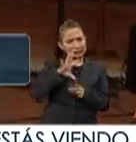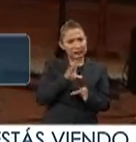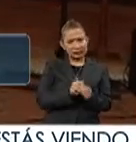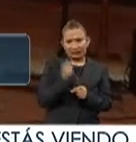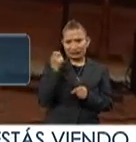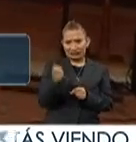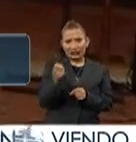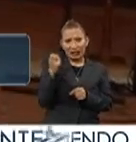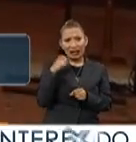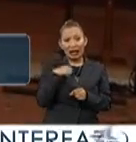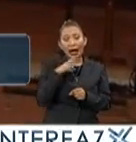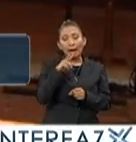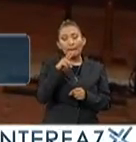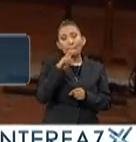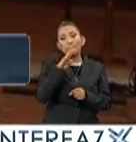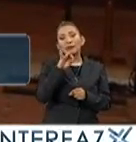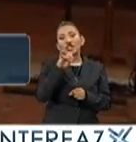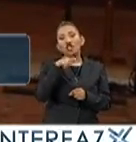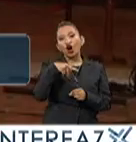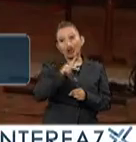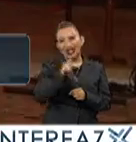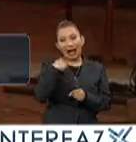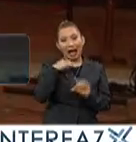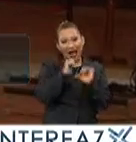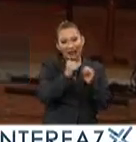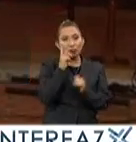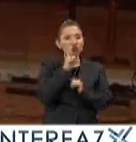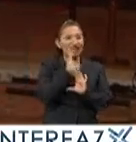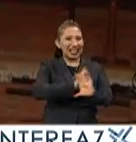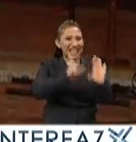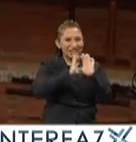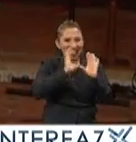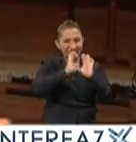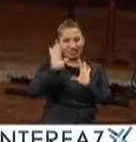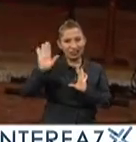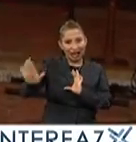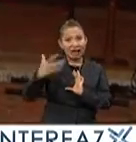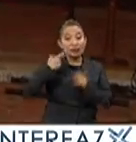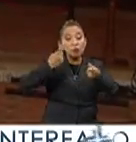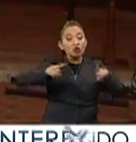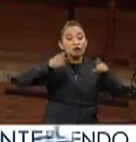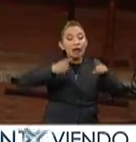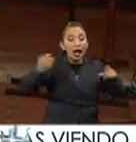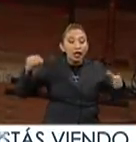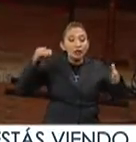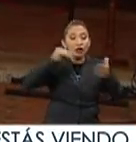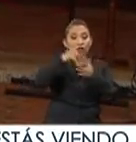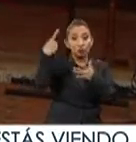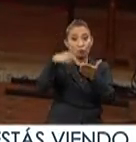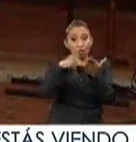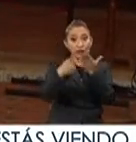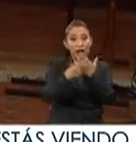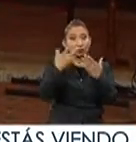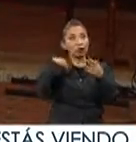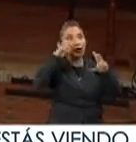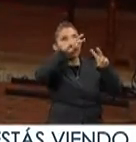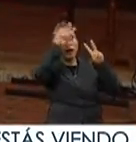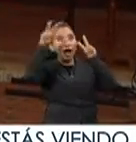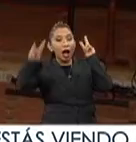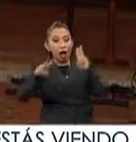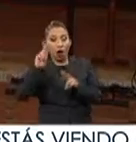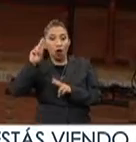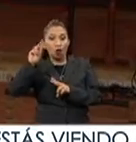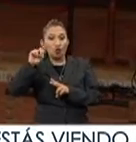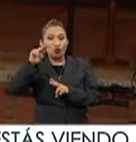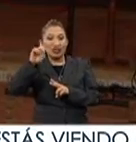totalmente con es el de Björk Björk, que es la artista islandesa que hace música, y todo su proyecto justamente de hecho ahorita está en el